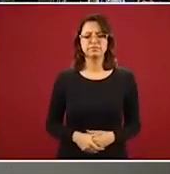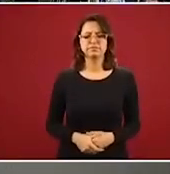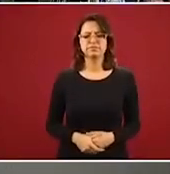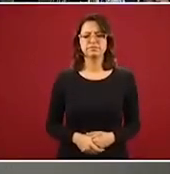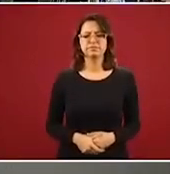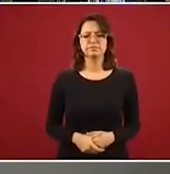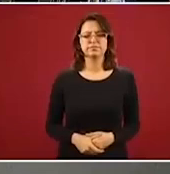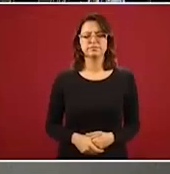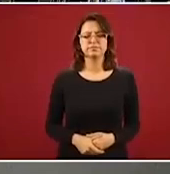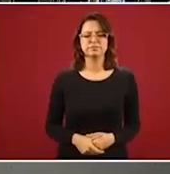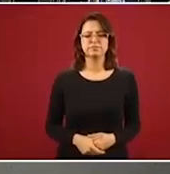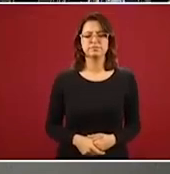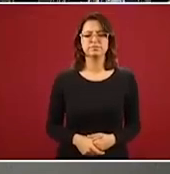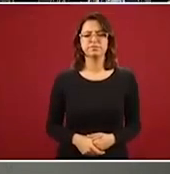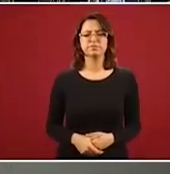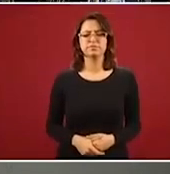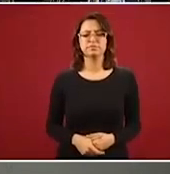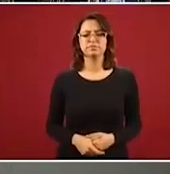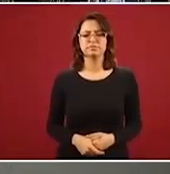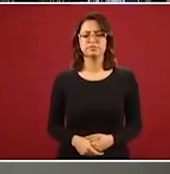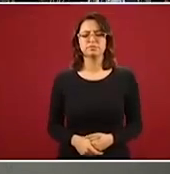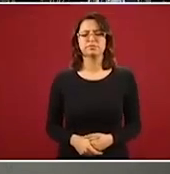Bueno, pues vamos a…